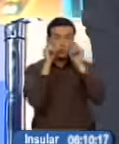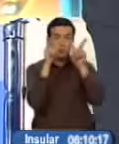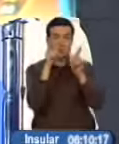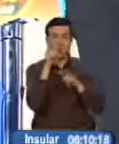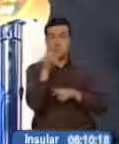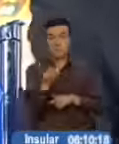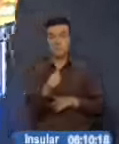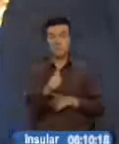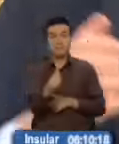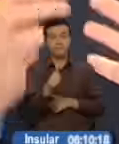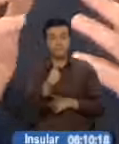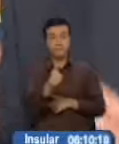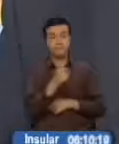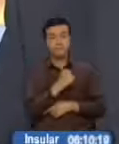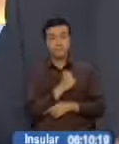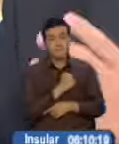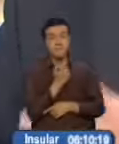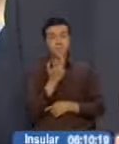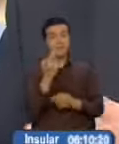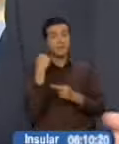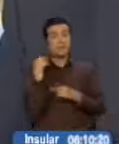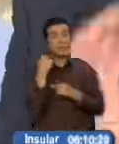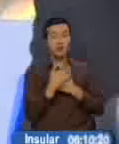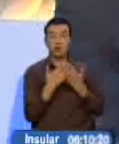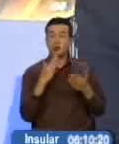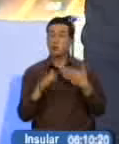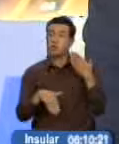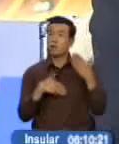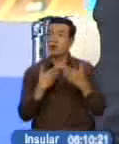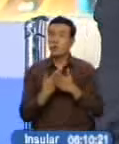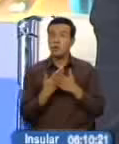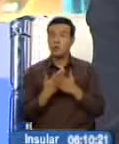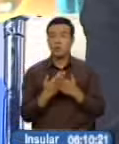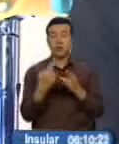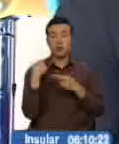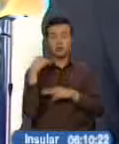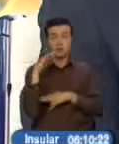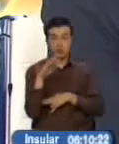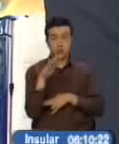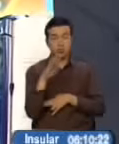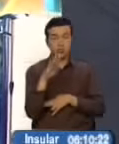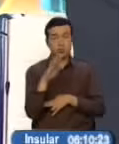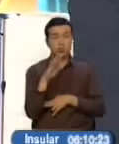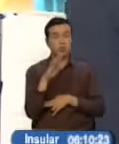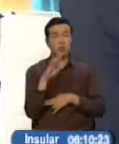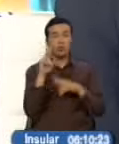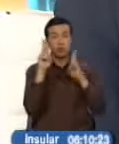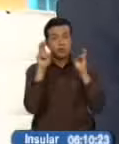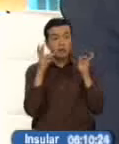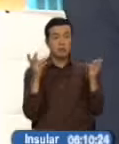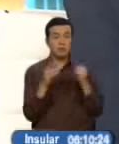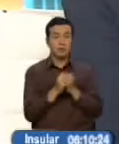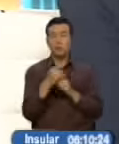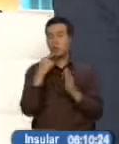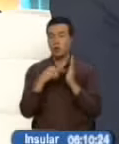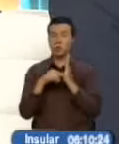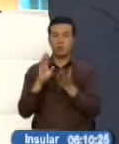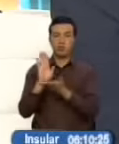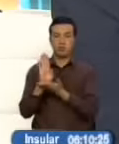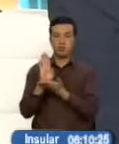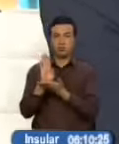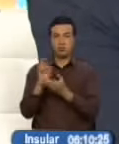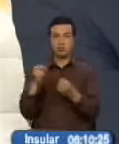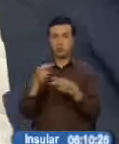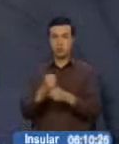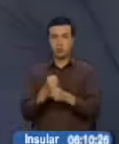siendo responsable patrimonial de los bienes del Estado en lo que compete a su cartera. Es decir, si no se contrató el seguro,